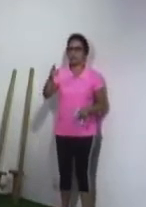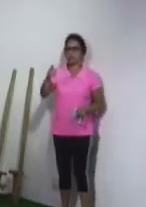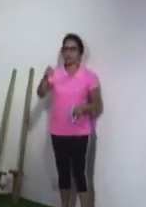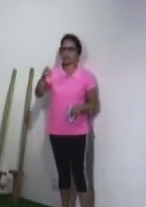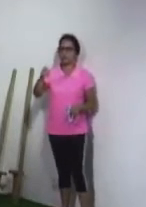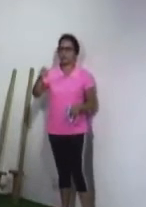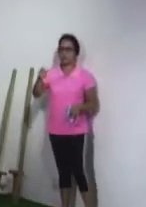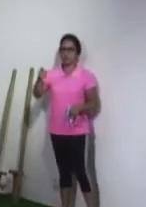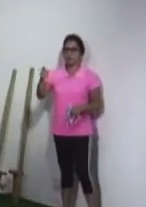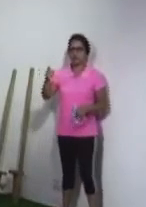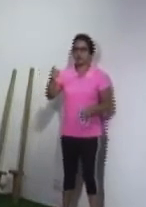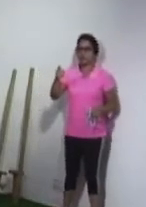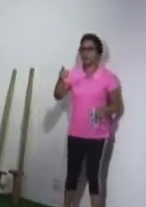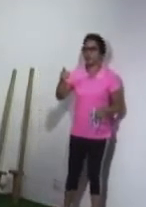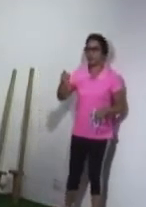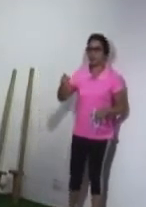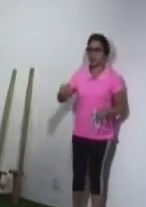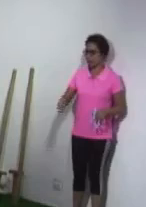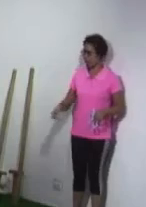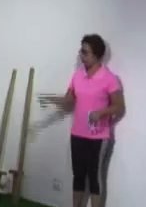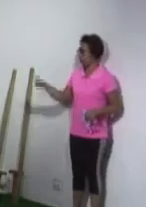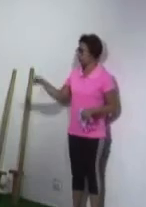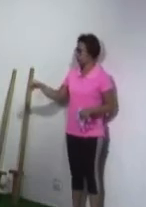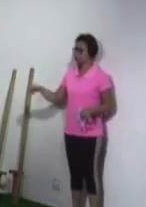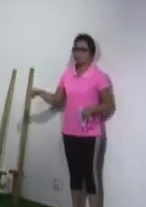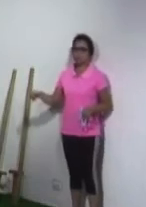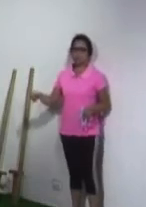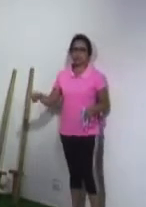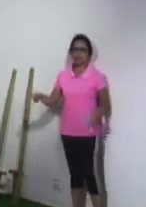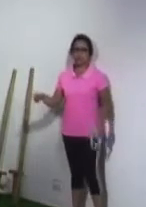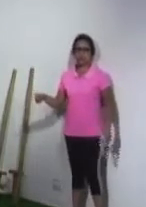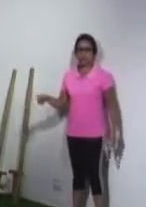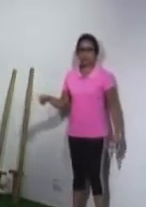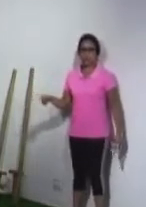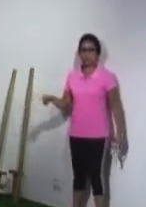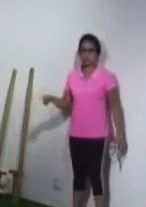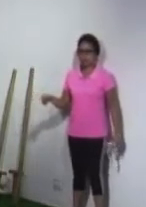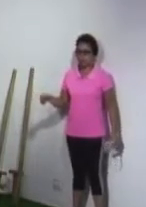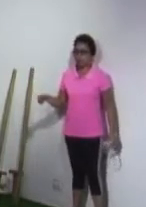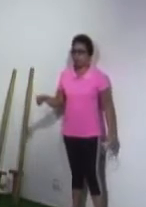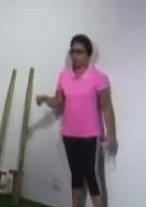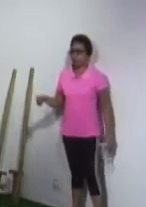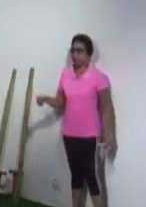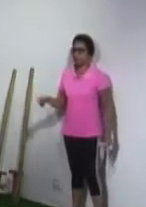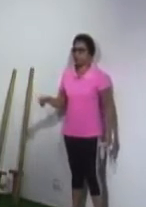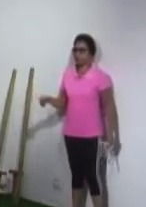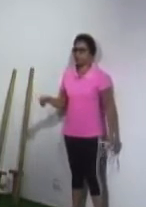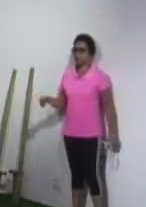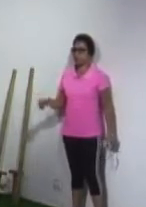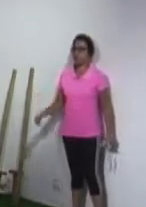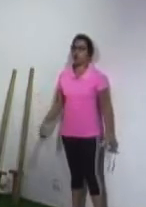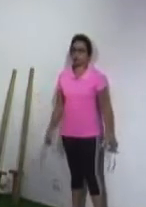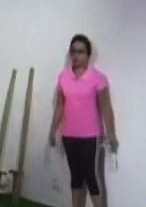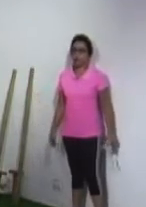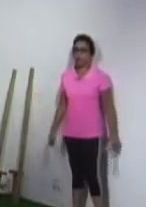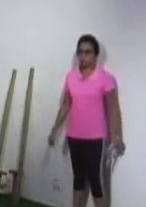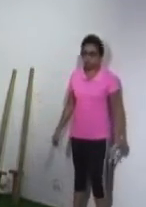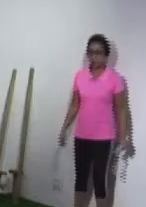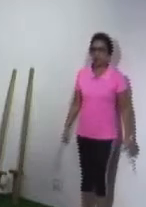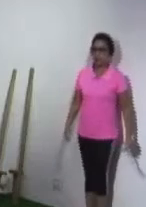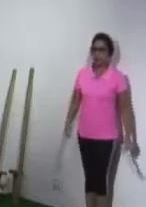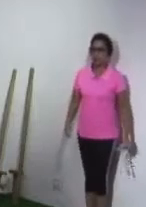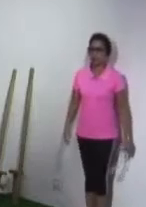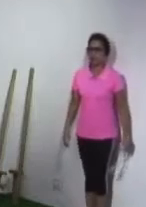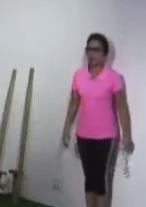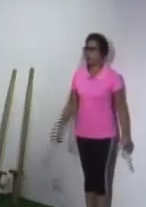¿Estamos ahí? Okay. Perfecto. Porque después de esto, de la rayuela de Delmis, vamos a ir a un video con los niños en movimiento. Hagámoslo rápido para